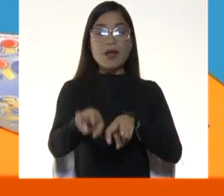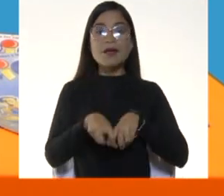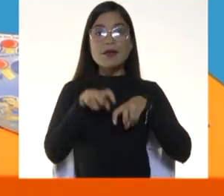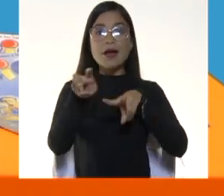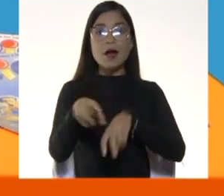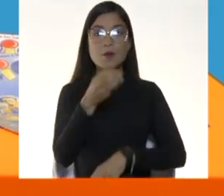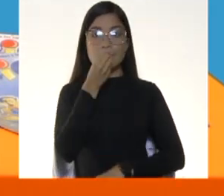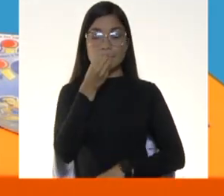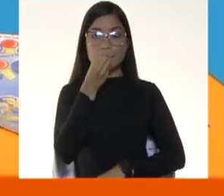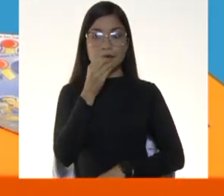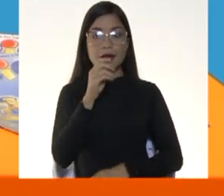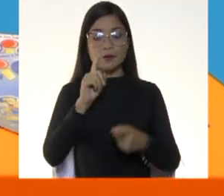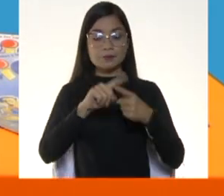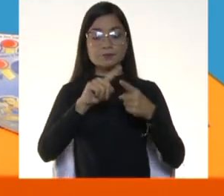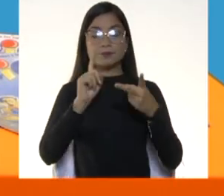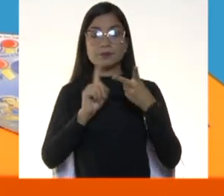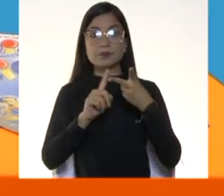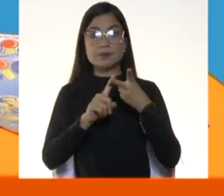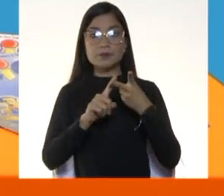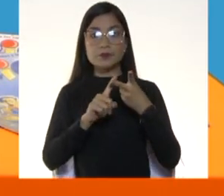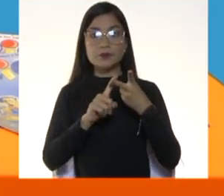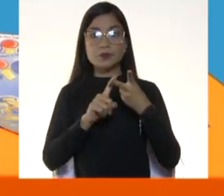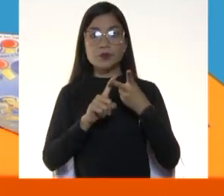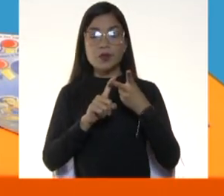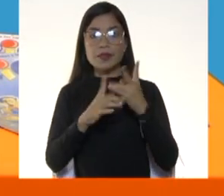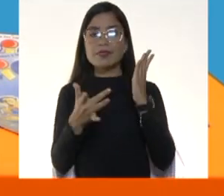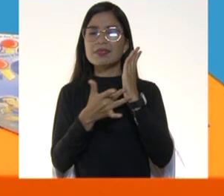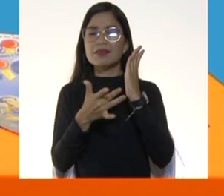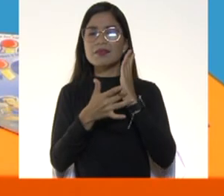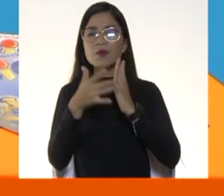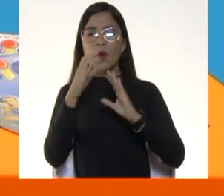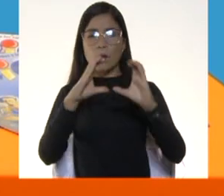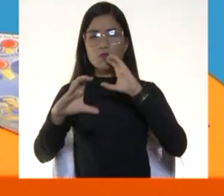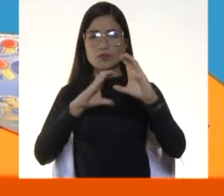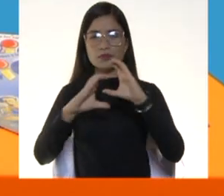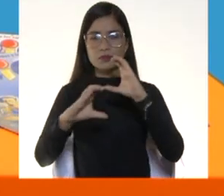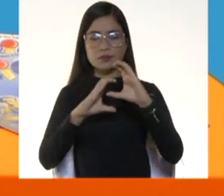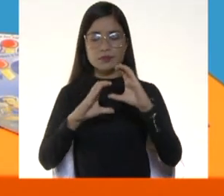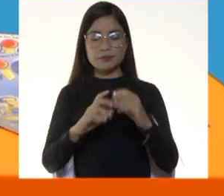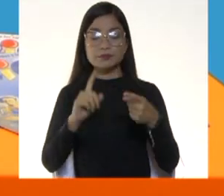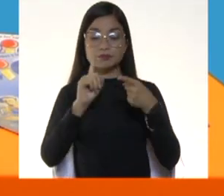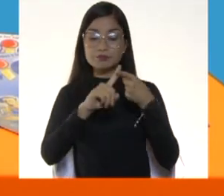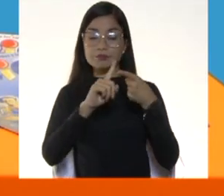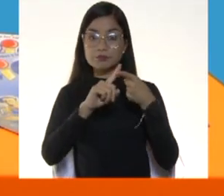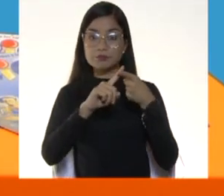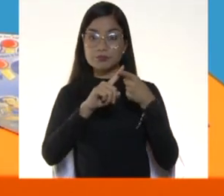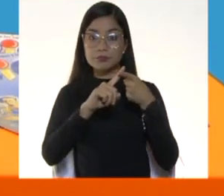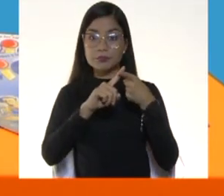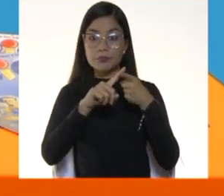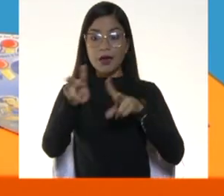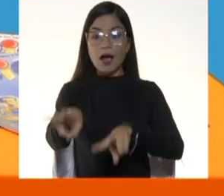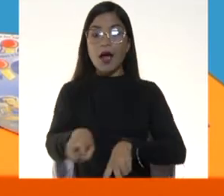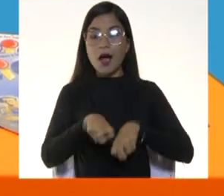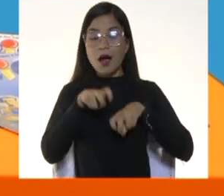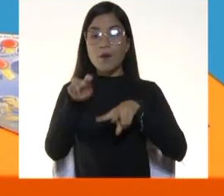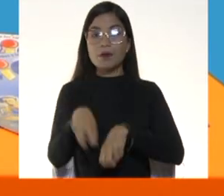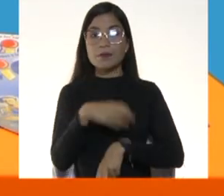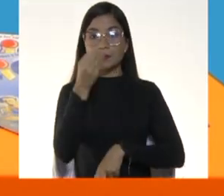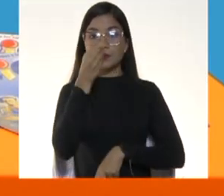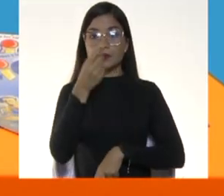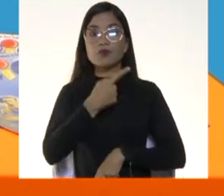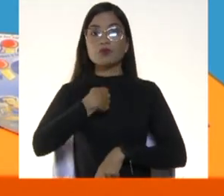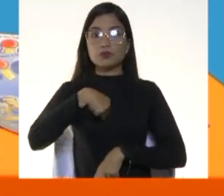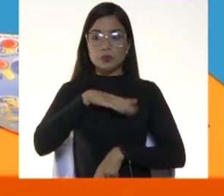de telecomunicaciones. En el agroalimentario, nosotros podemos vernos visualizados en los diferentes programas que lleva el